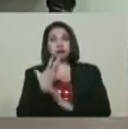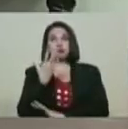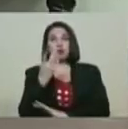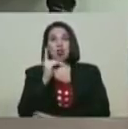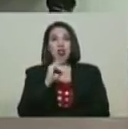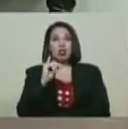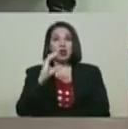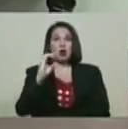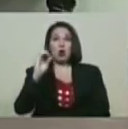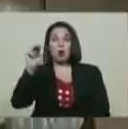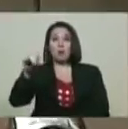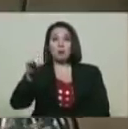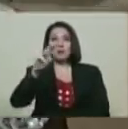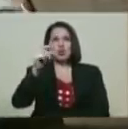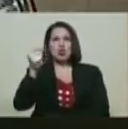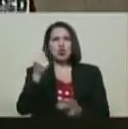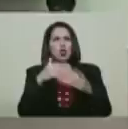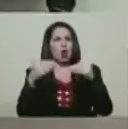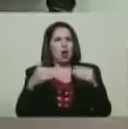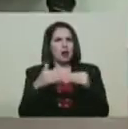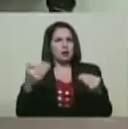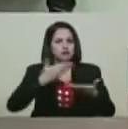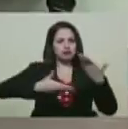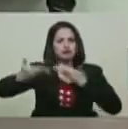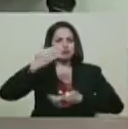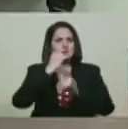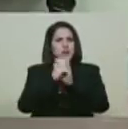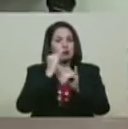sistema permanente, estable,